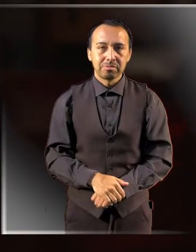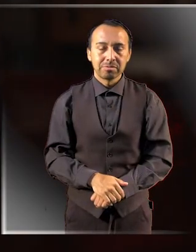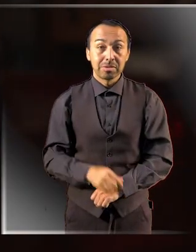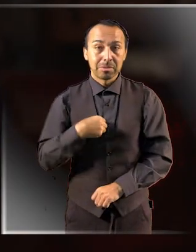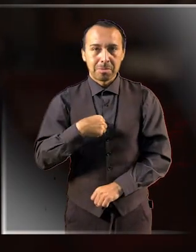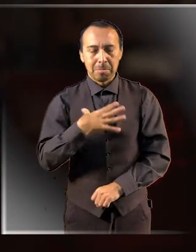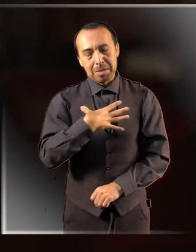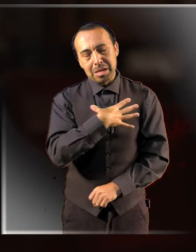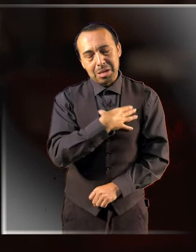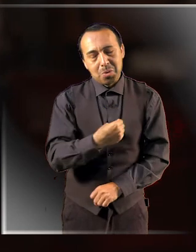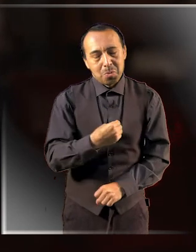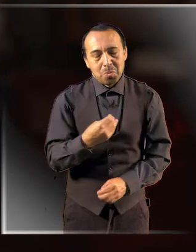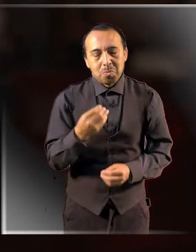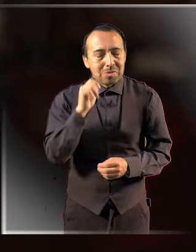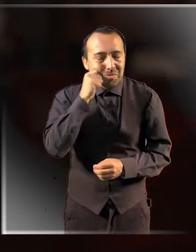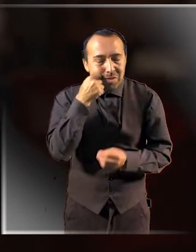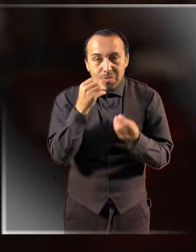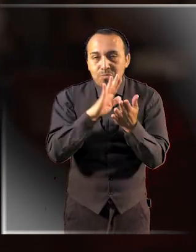Me molesta mucho para mí.